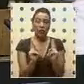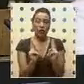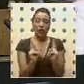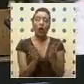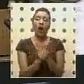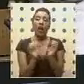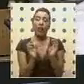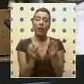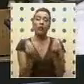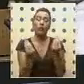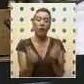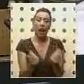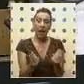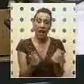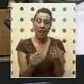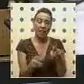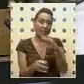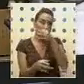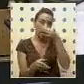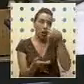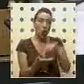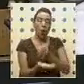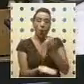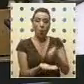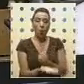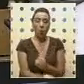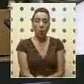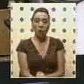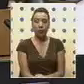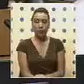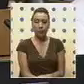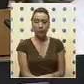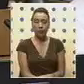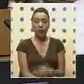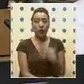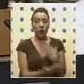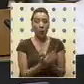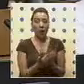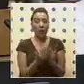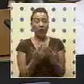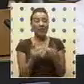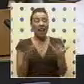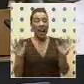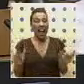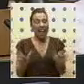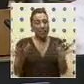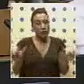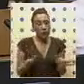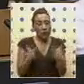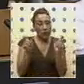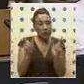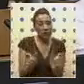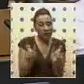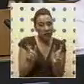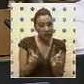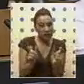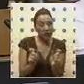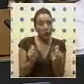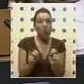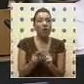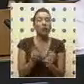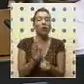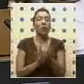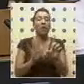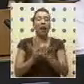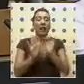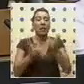de este derecho a una educación de calidad sin fines de lucro. Y recién, cuando se haga este esfuerzo fiscalizador y reparador, podremos dotar de una nueva legislación